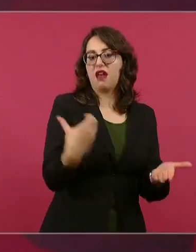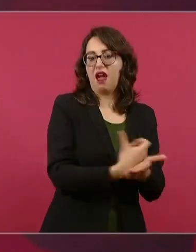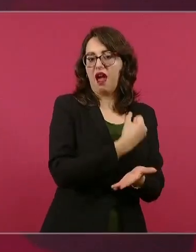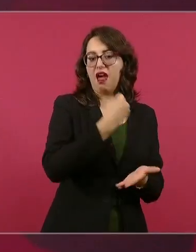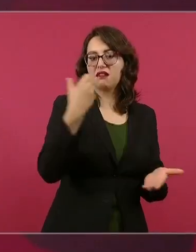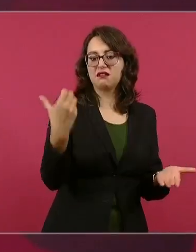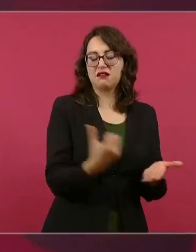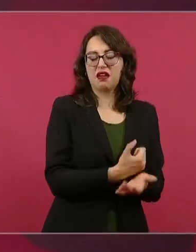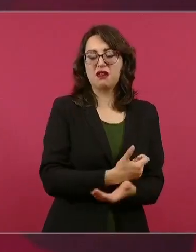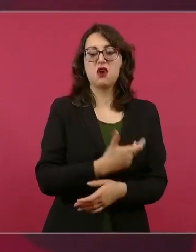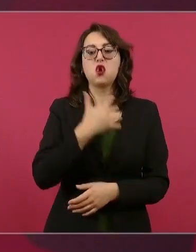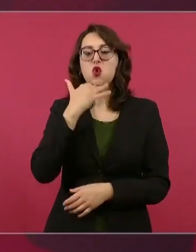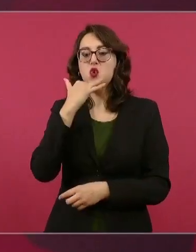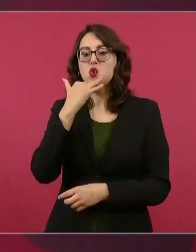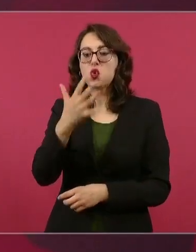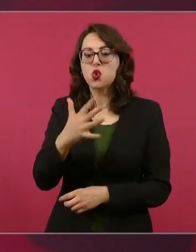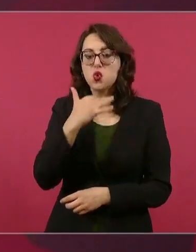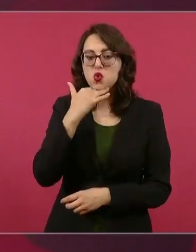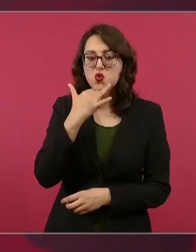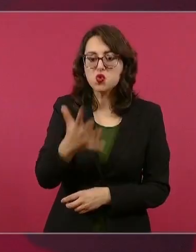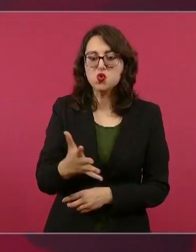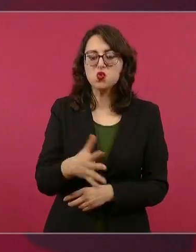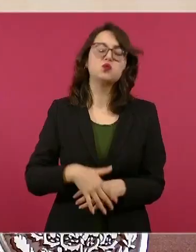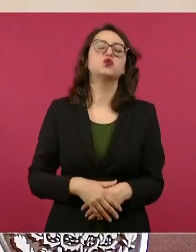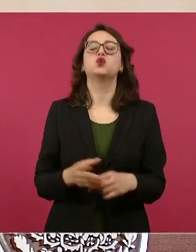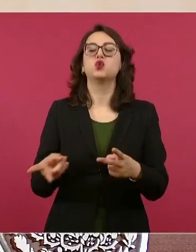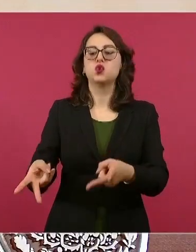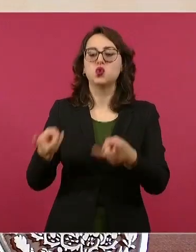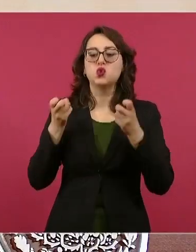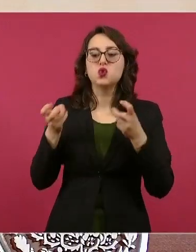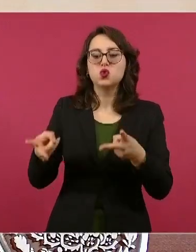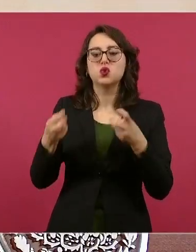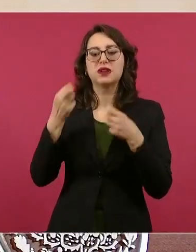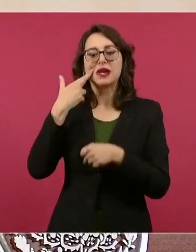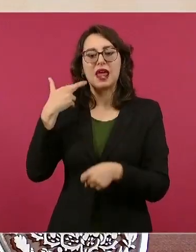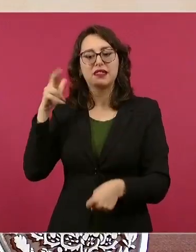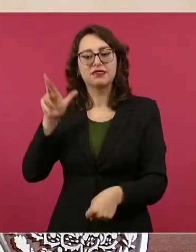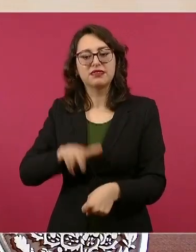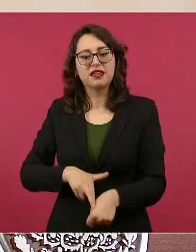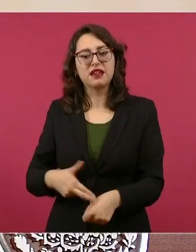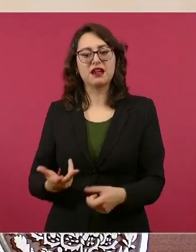de los corruptos, de los saqueadores.